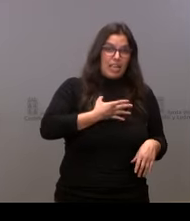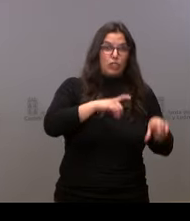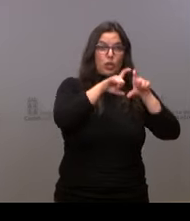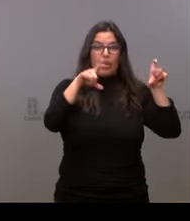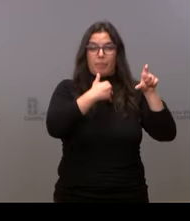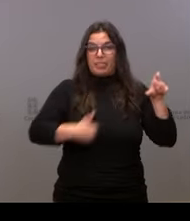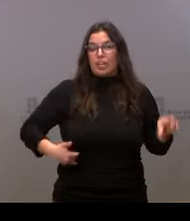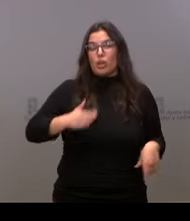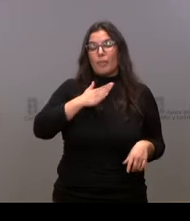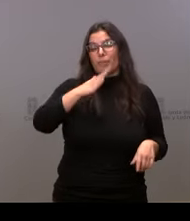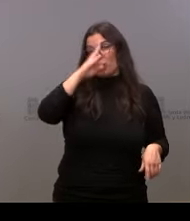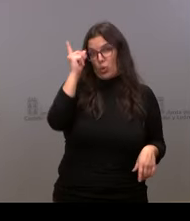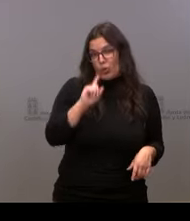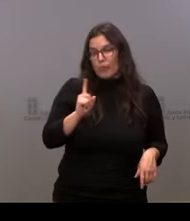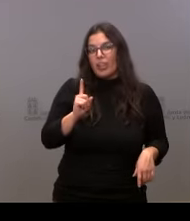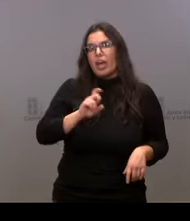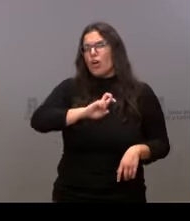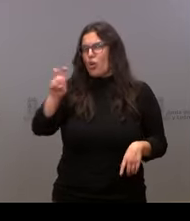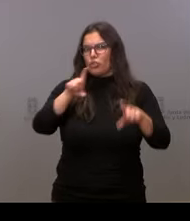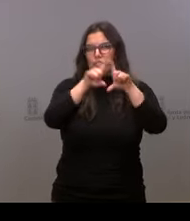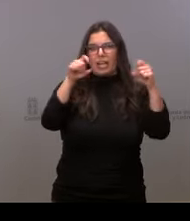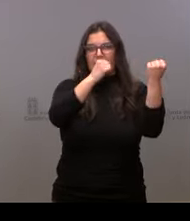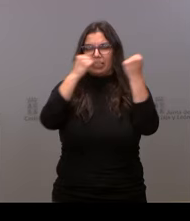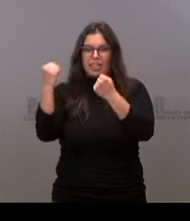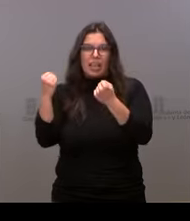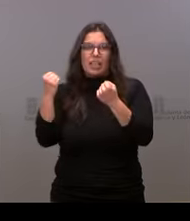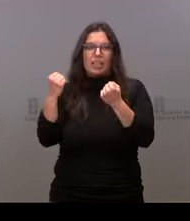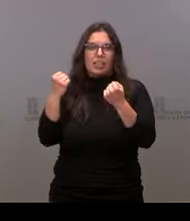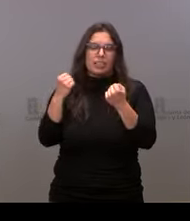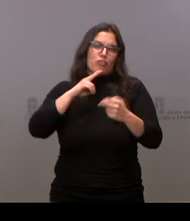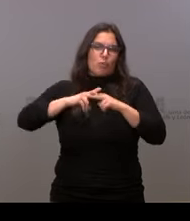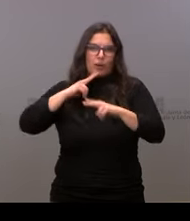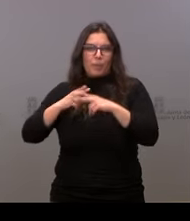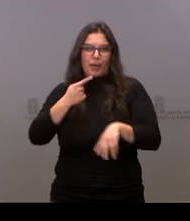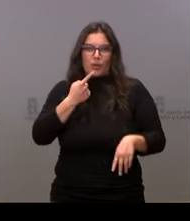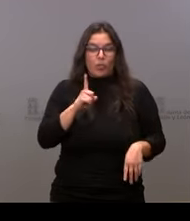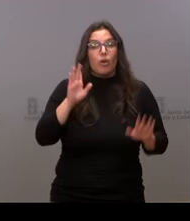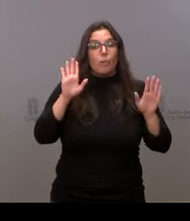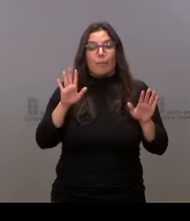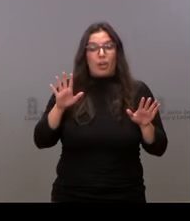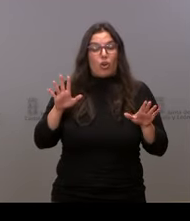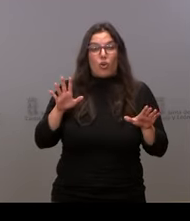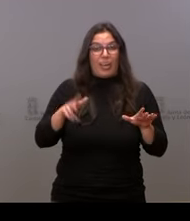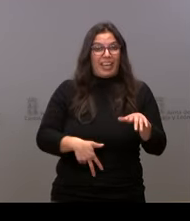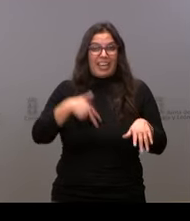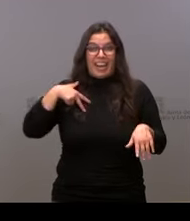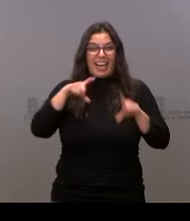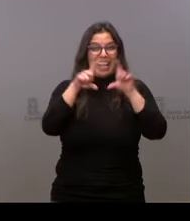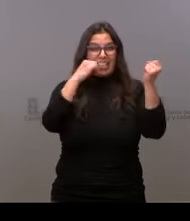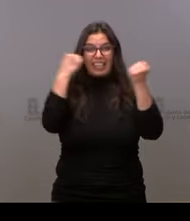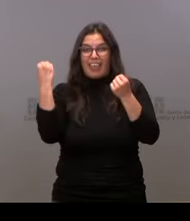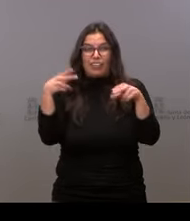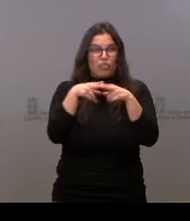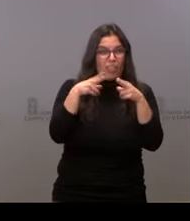quiero olvidar otras entidades que no mencionó y no cito ahora pero todo el tejido social económico